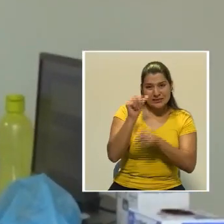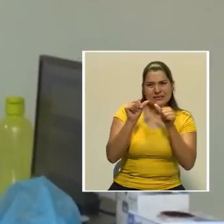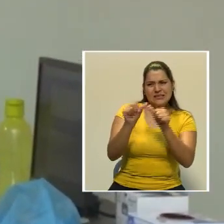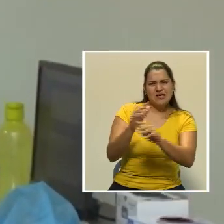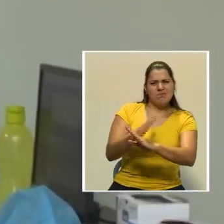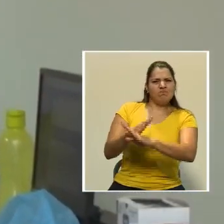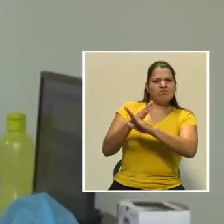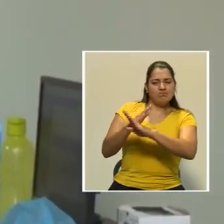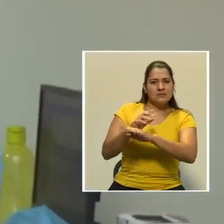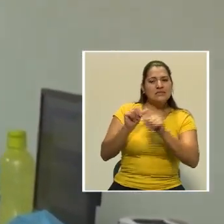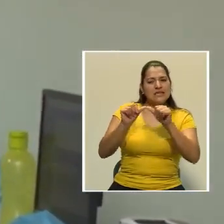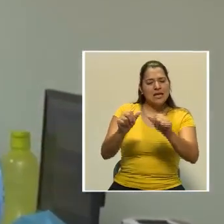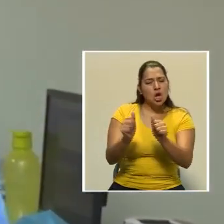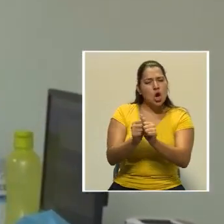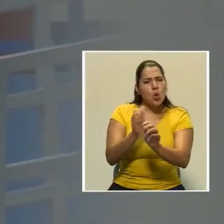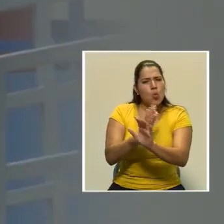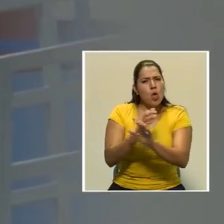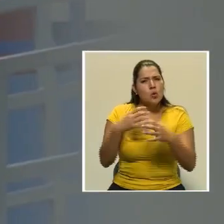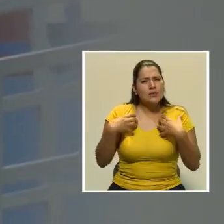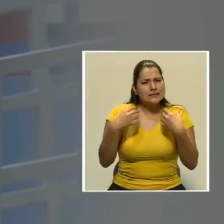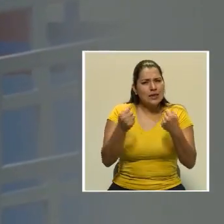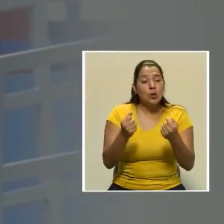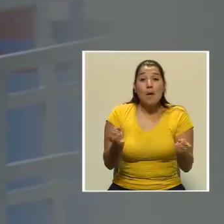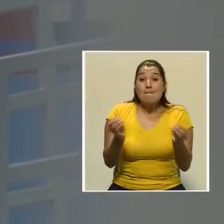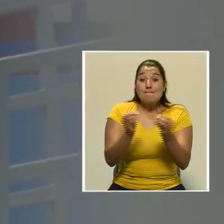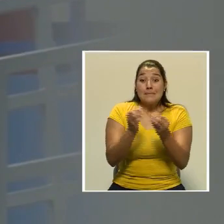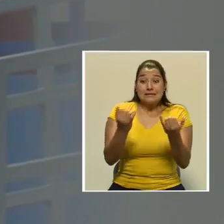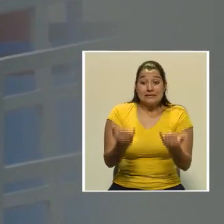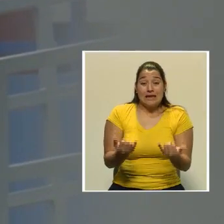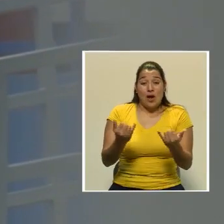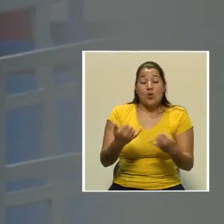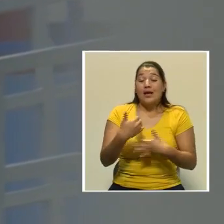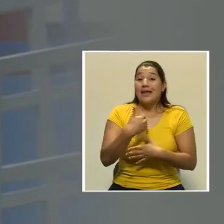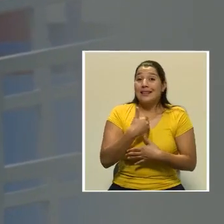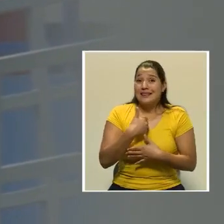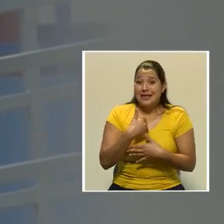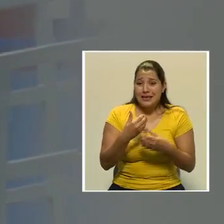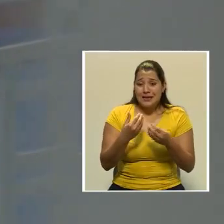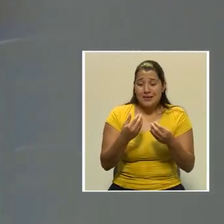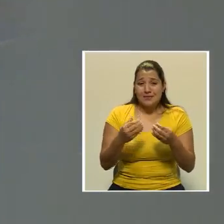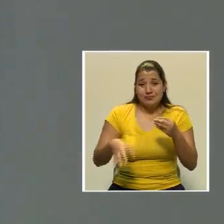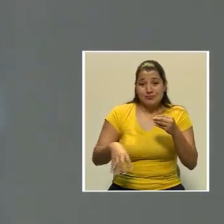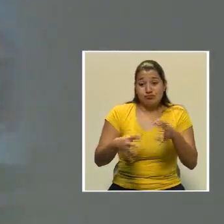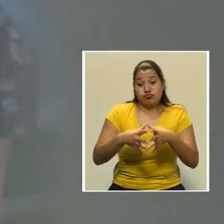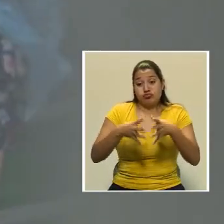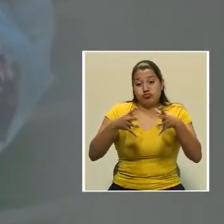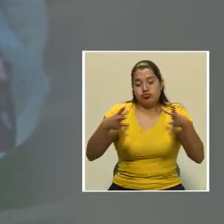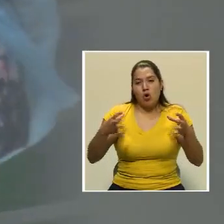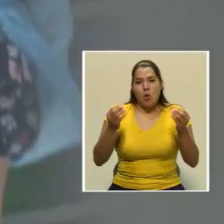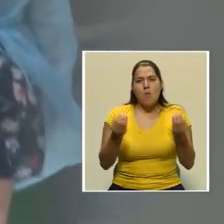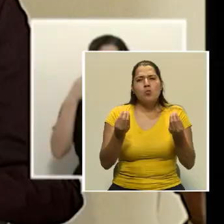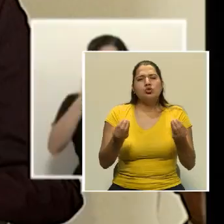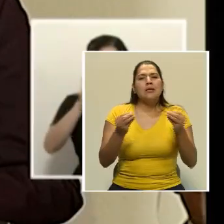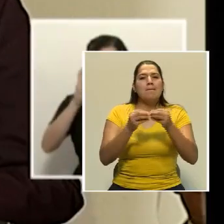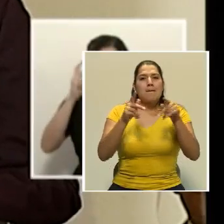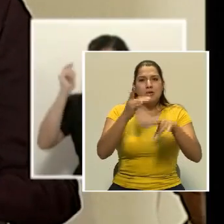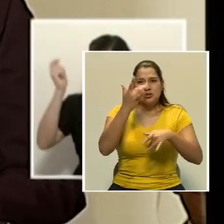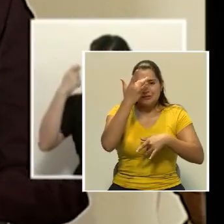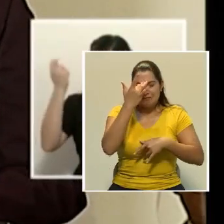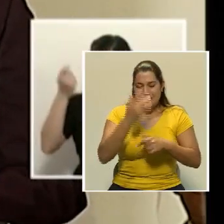y continuar con el protocolo establecido, sobre todo en momentos donde hay un gran incremento de casos. Respecto al tema de las